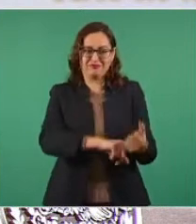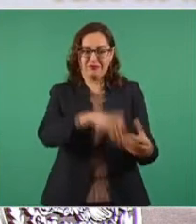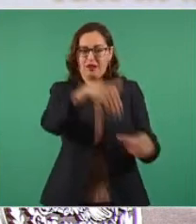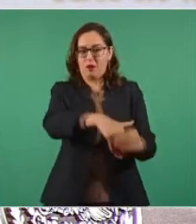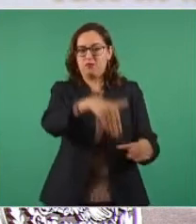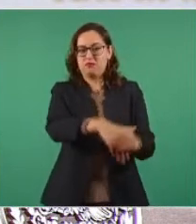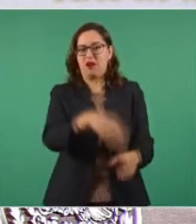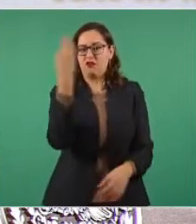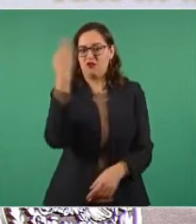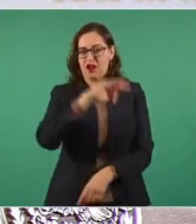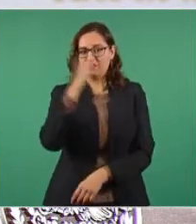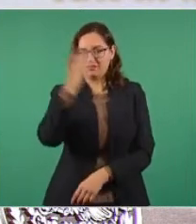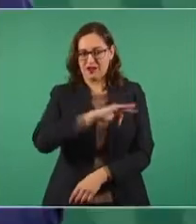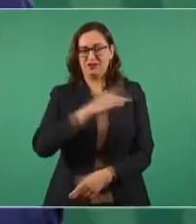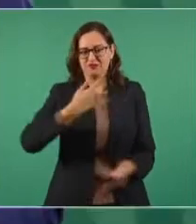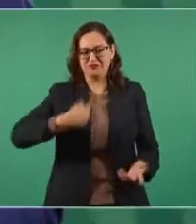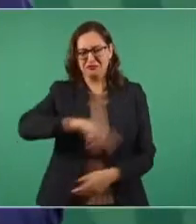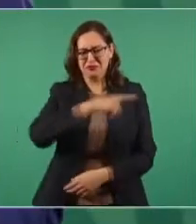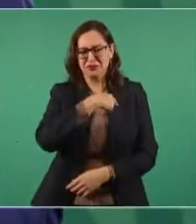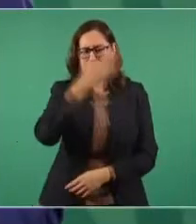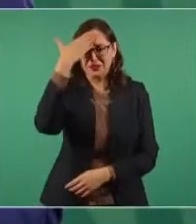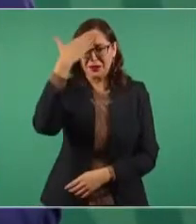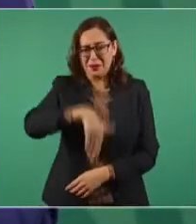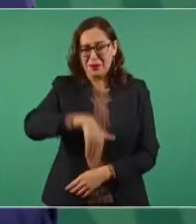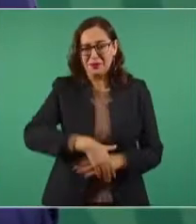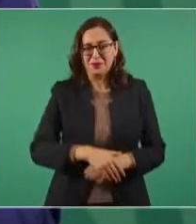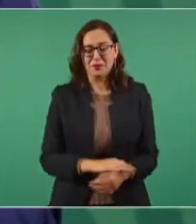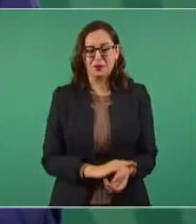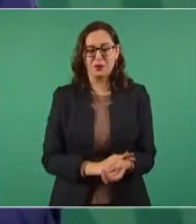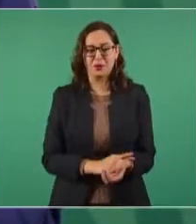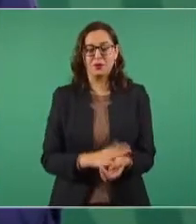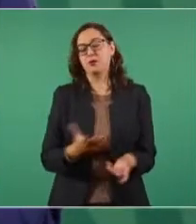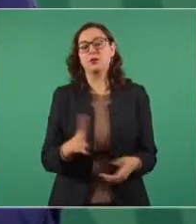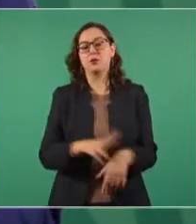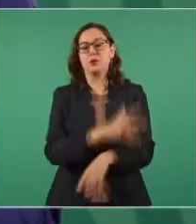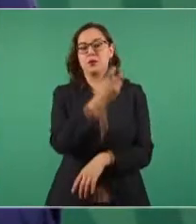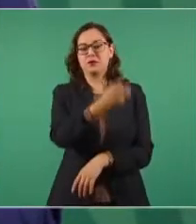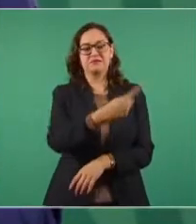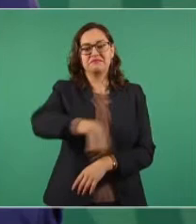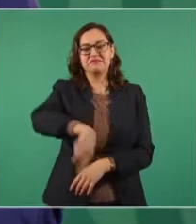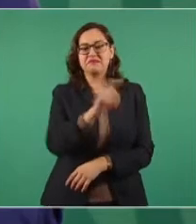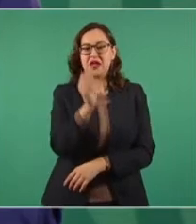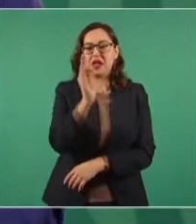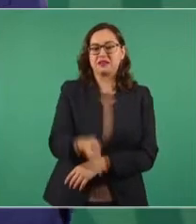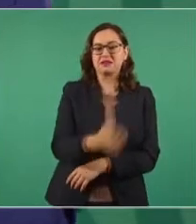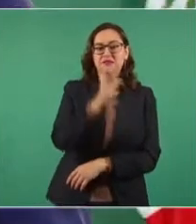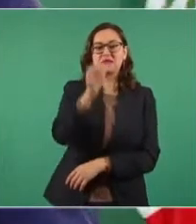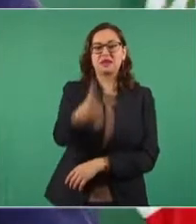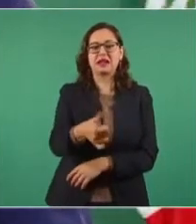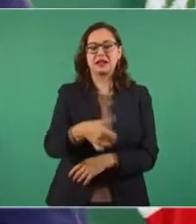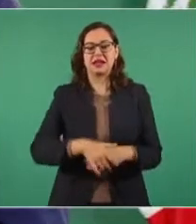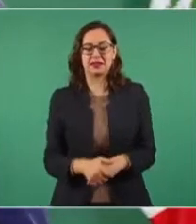falsificado las actas por eso no aceptar y en la intelectualidad orgánica